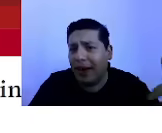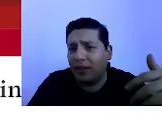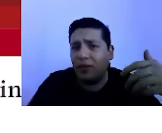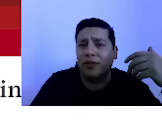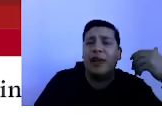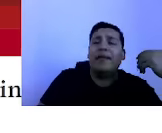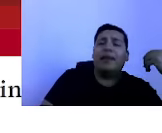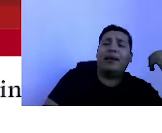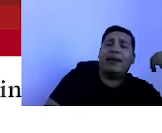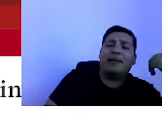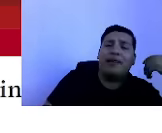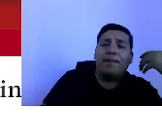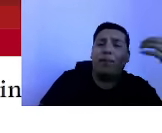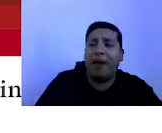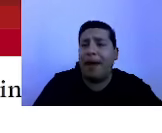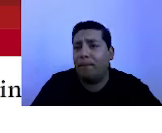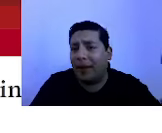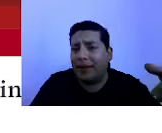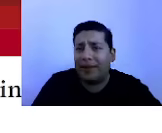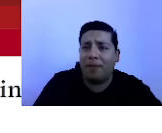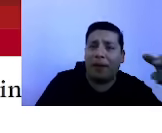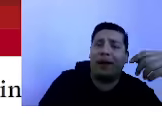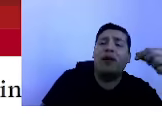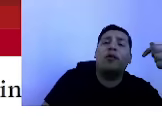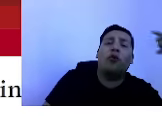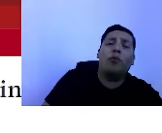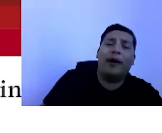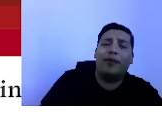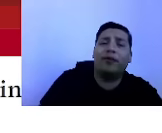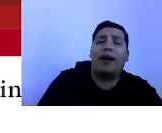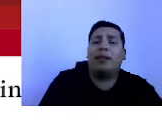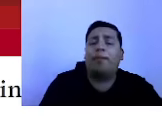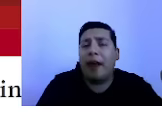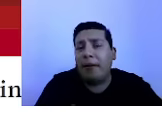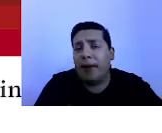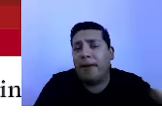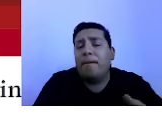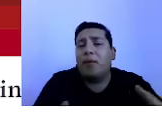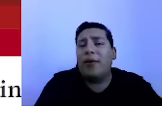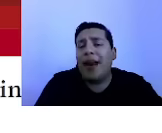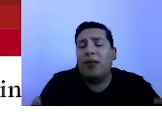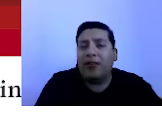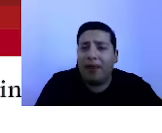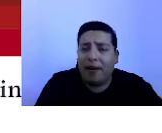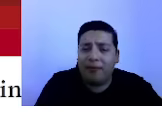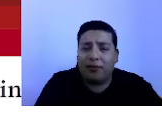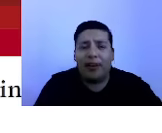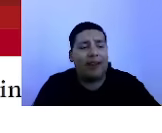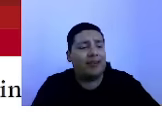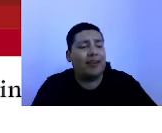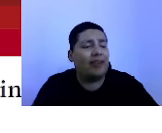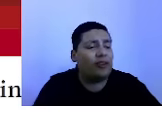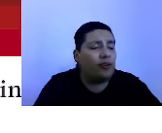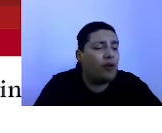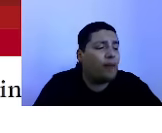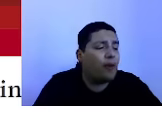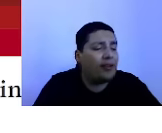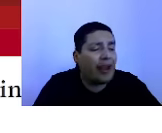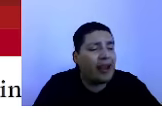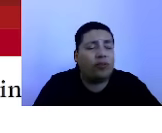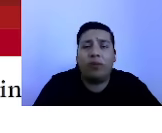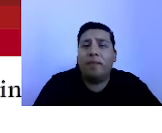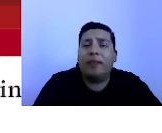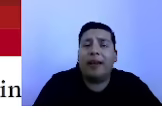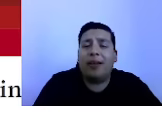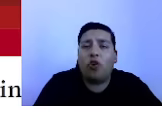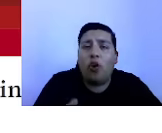que les den espacios, de que sí puedan participar como ellos esperaban, pero ya no sabemos en este caso